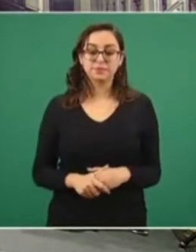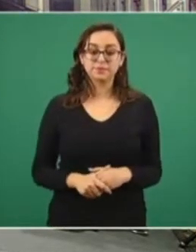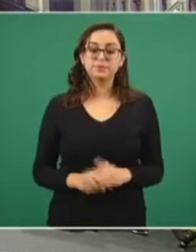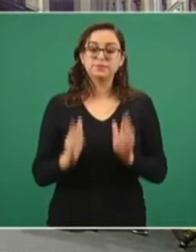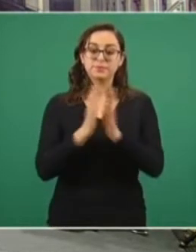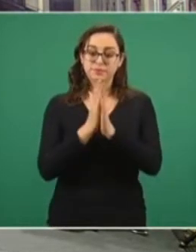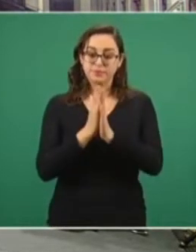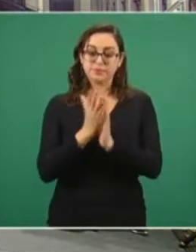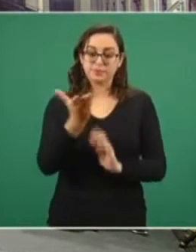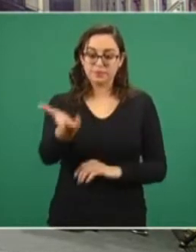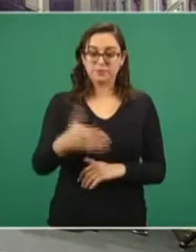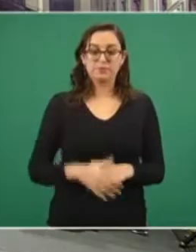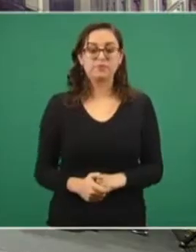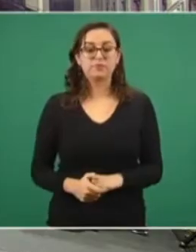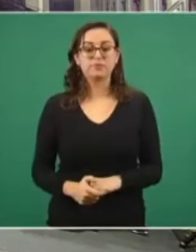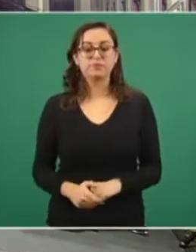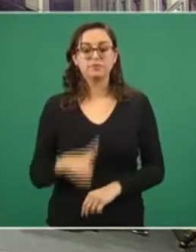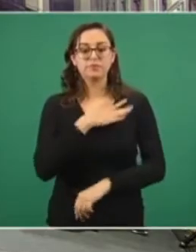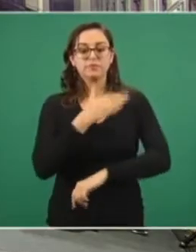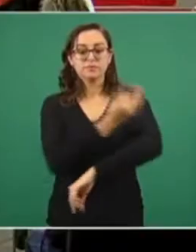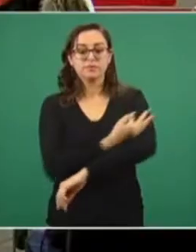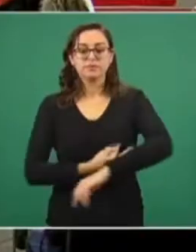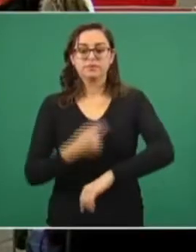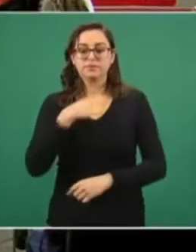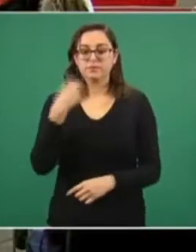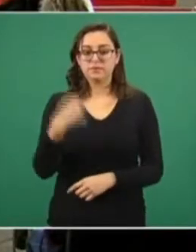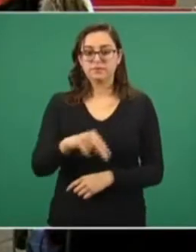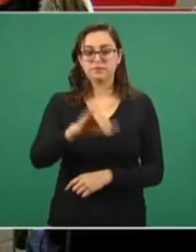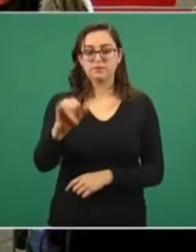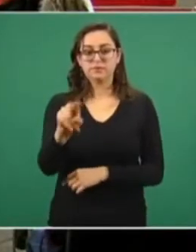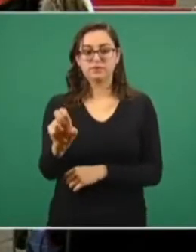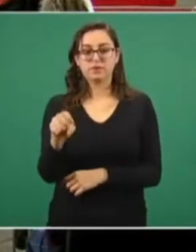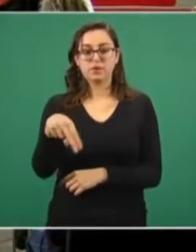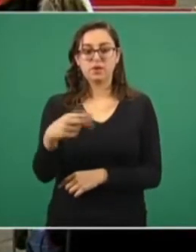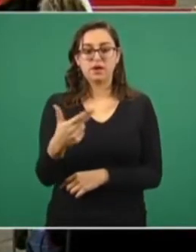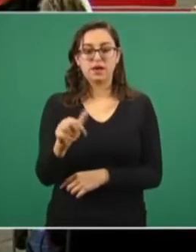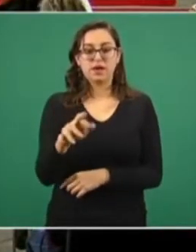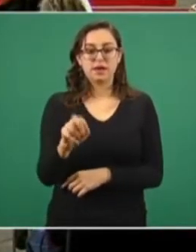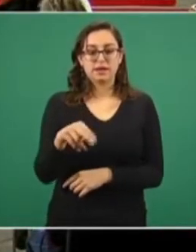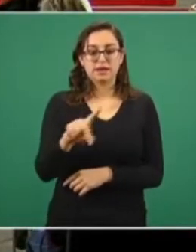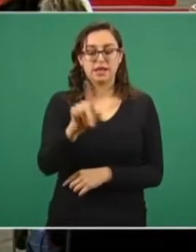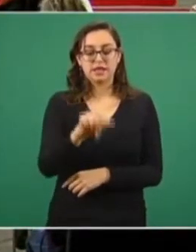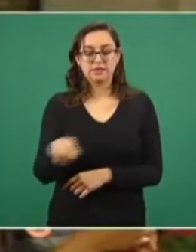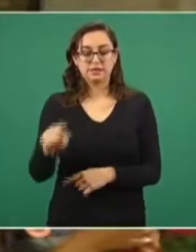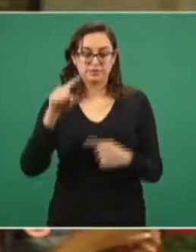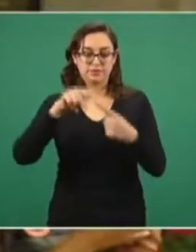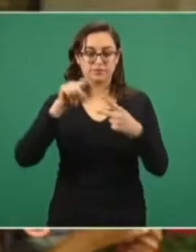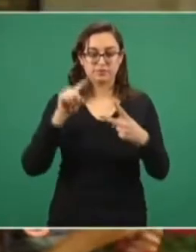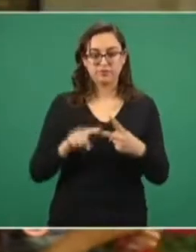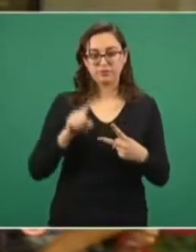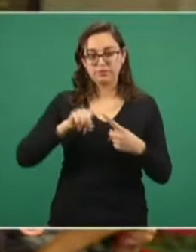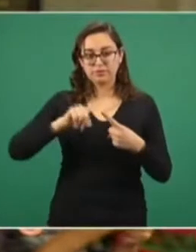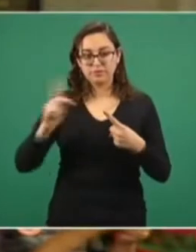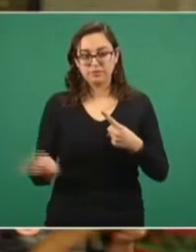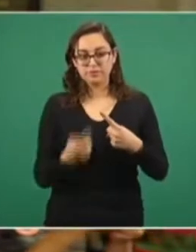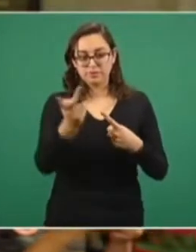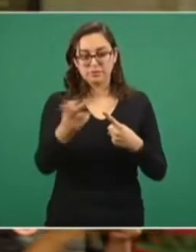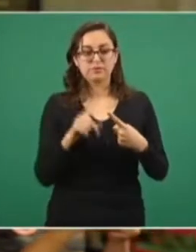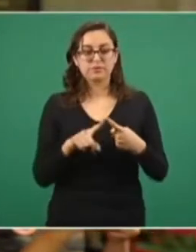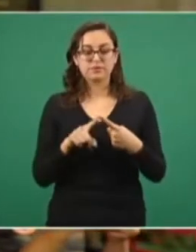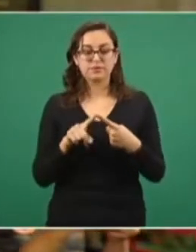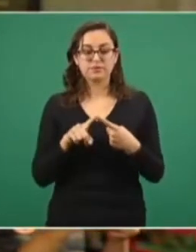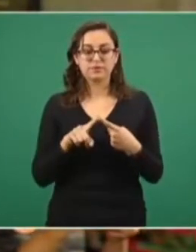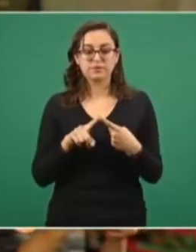Por favor, adelante. Buenas tardes, Juan Hernández del Periódico Basta y del Grupo Cantón. Bueno, serían dos preguntas. La primera, bueno, ahorita están